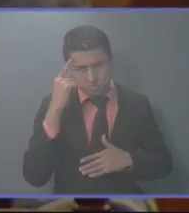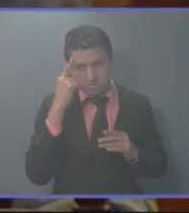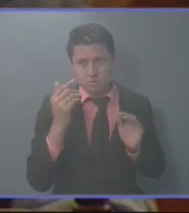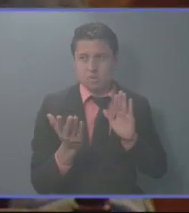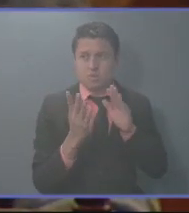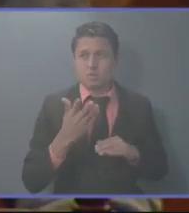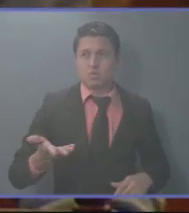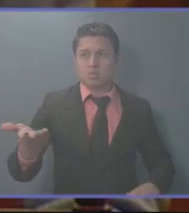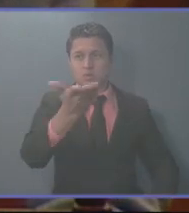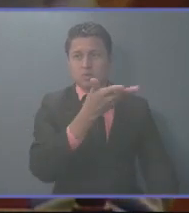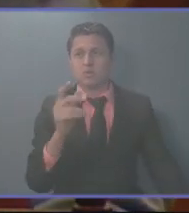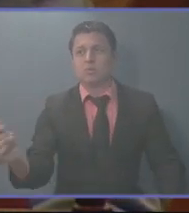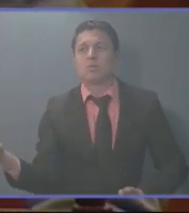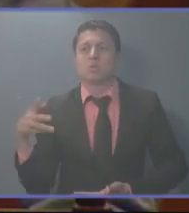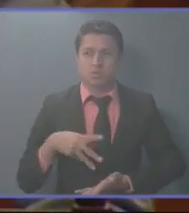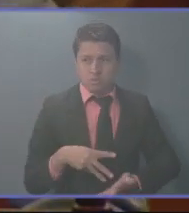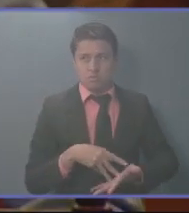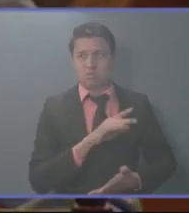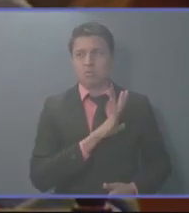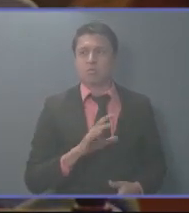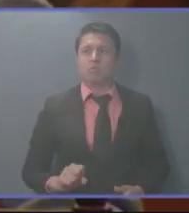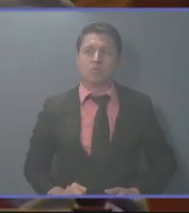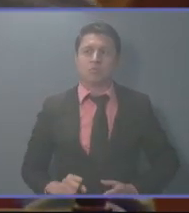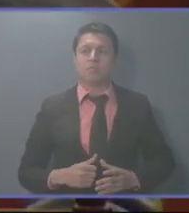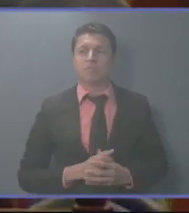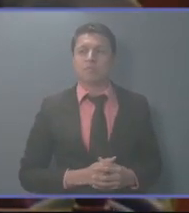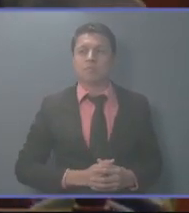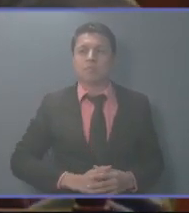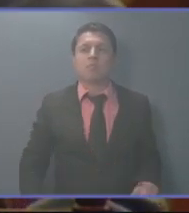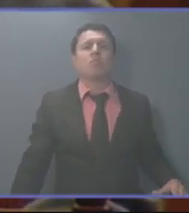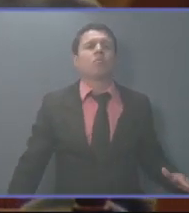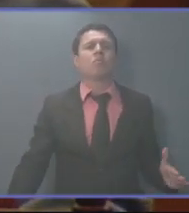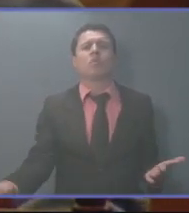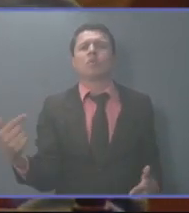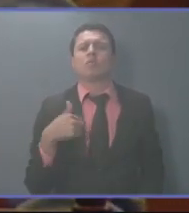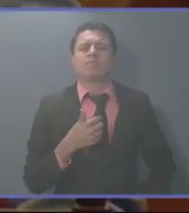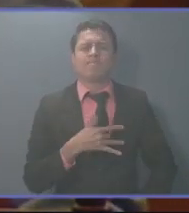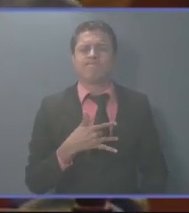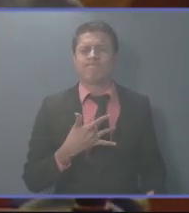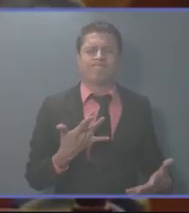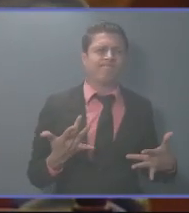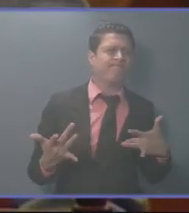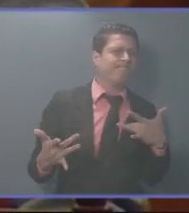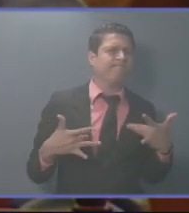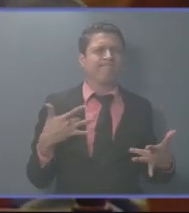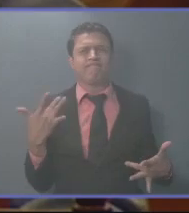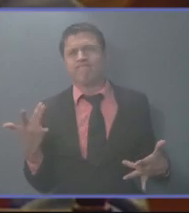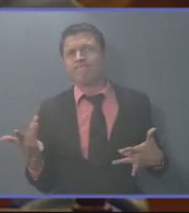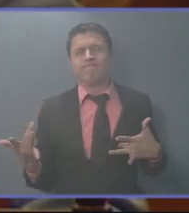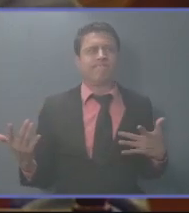ustedes y ante el pueblo salvadoreño, porque tenía sentimientos encontrados.